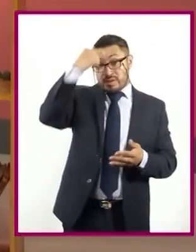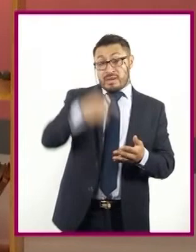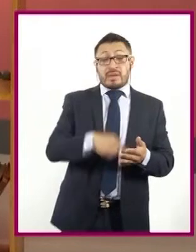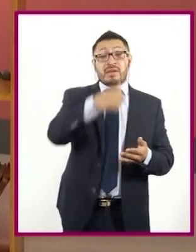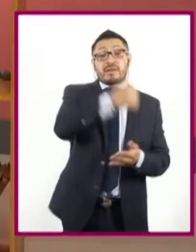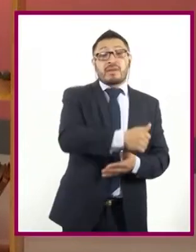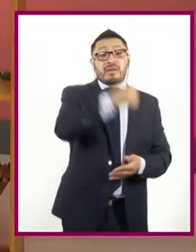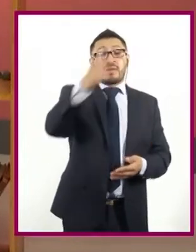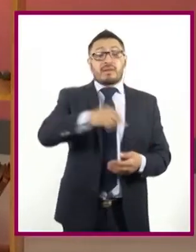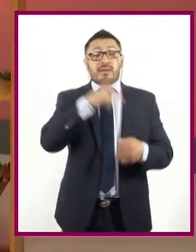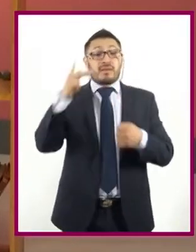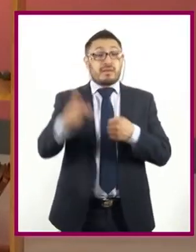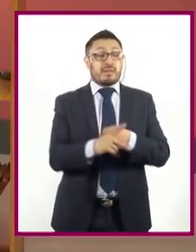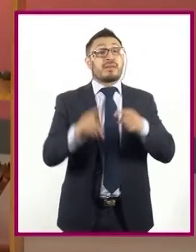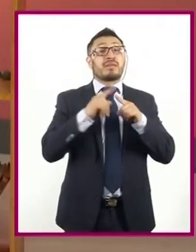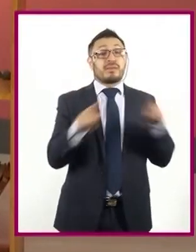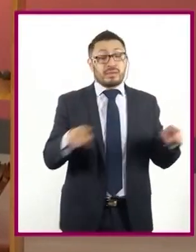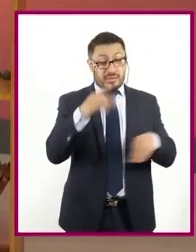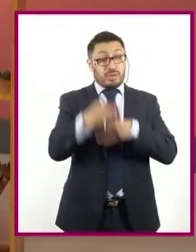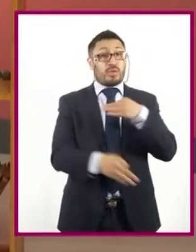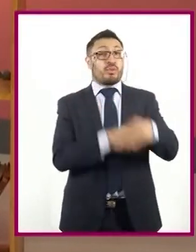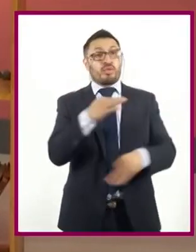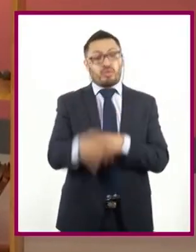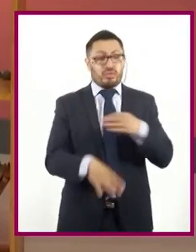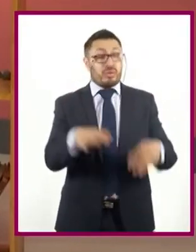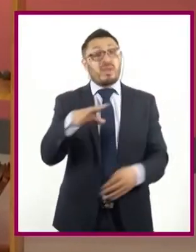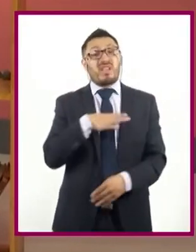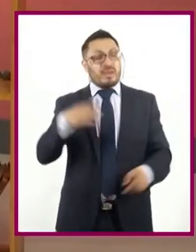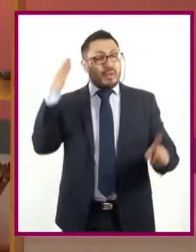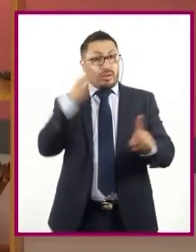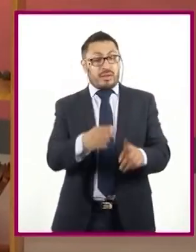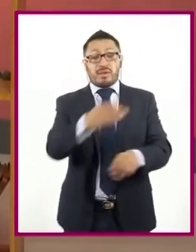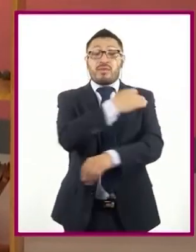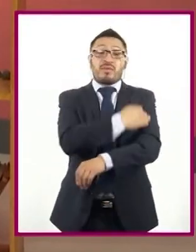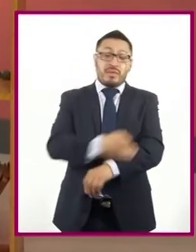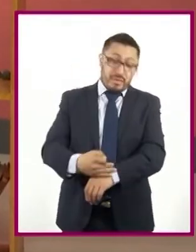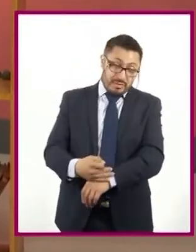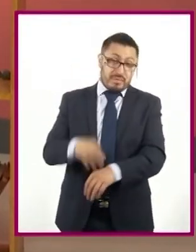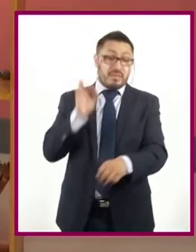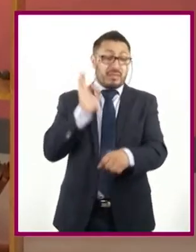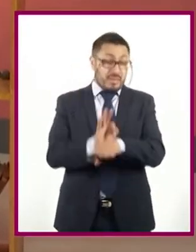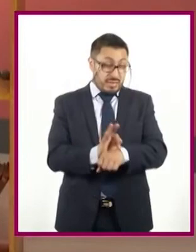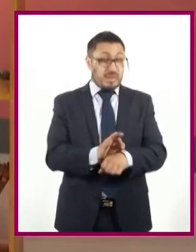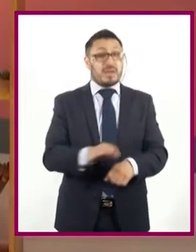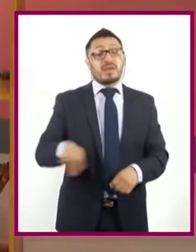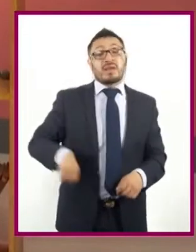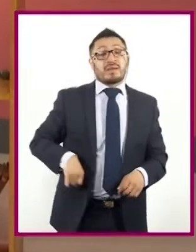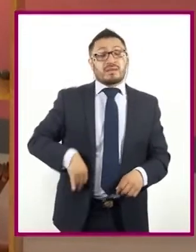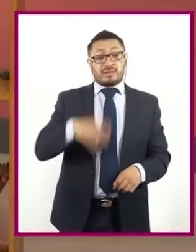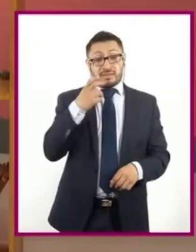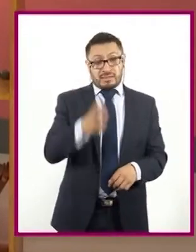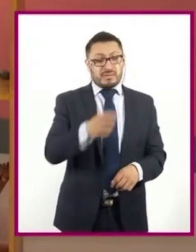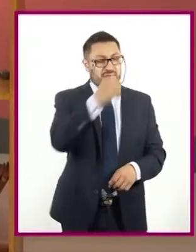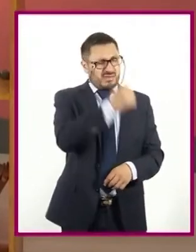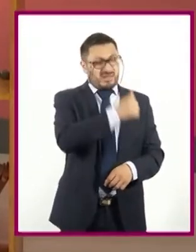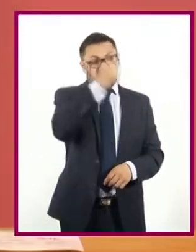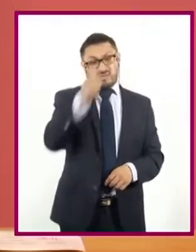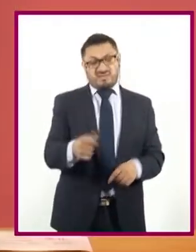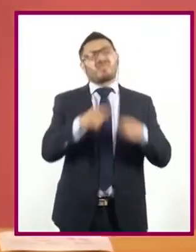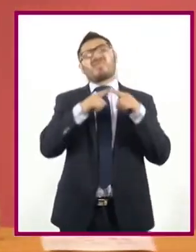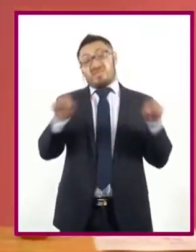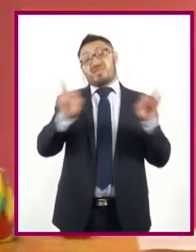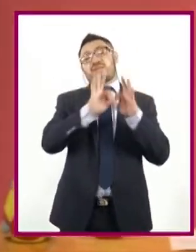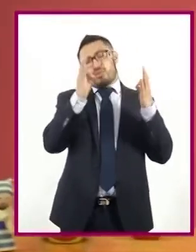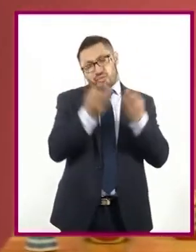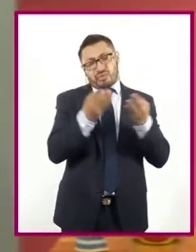país son distintas, todos tienen el interés por la familia. Claro, cada uno a su modo.